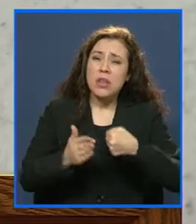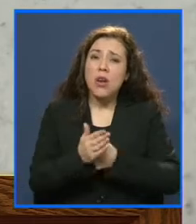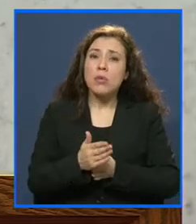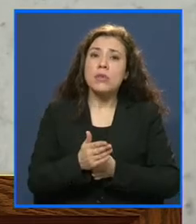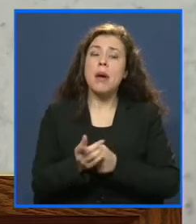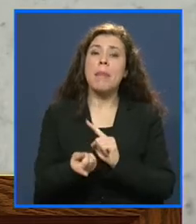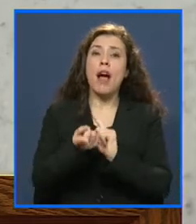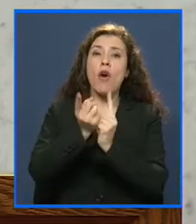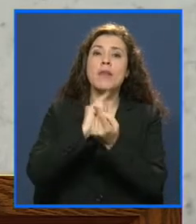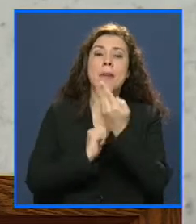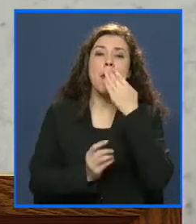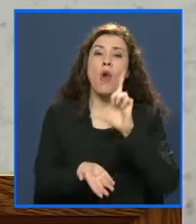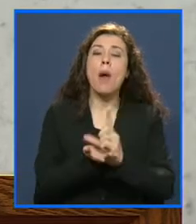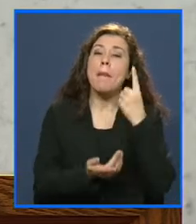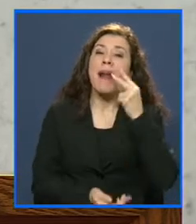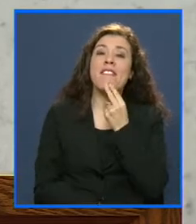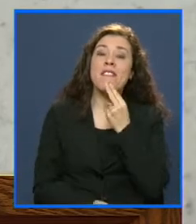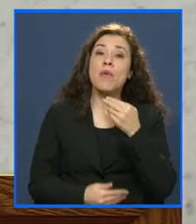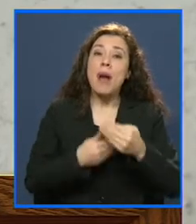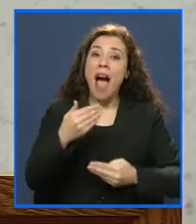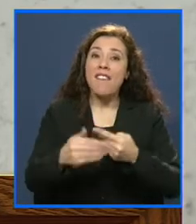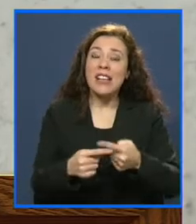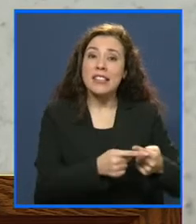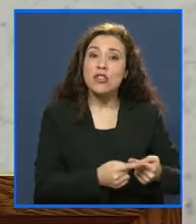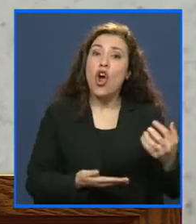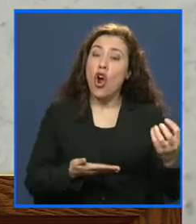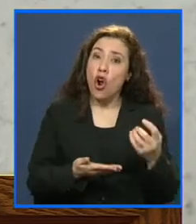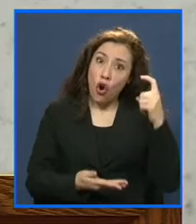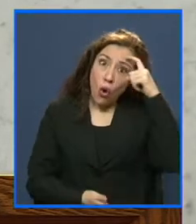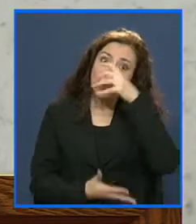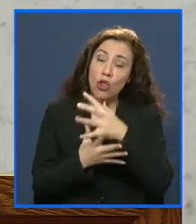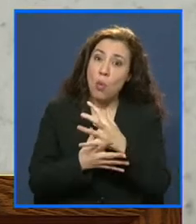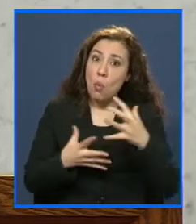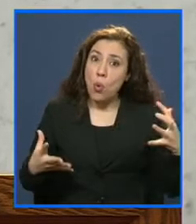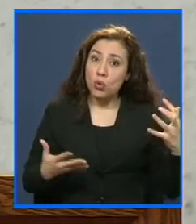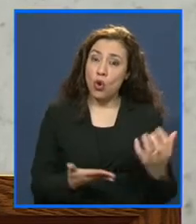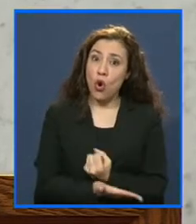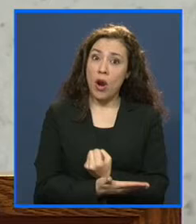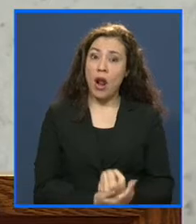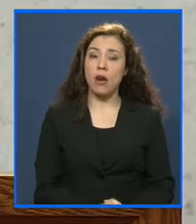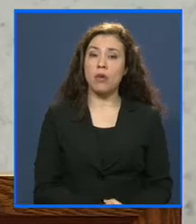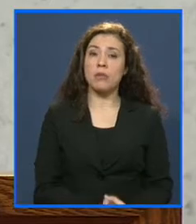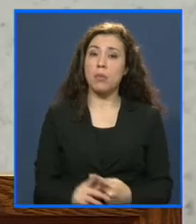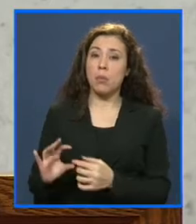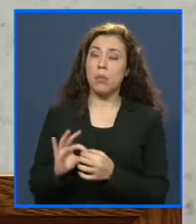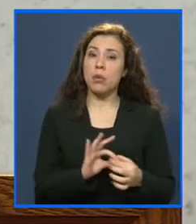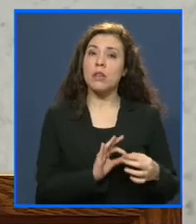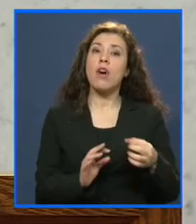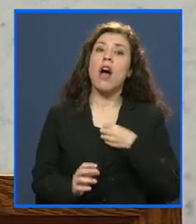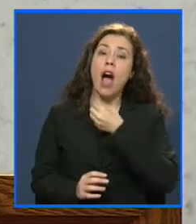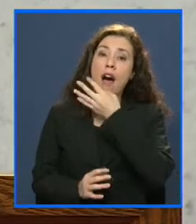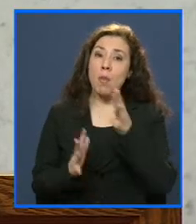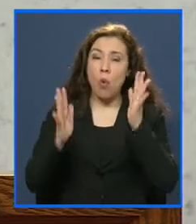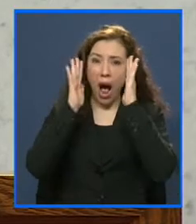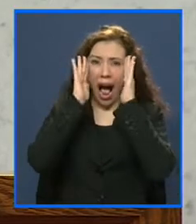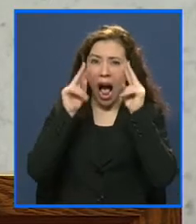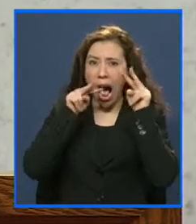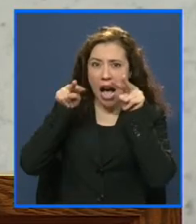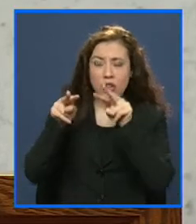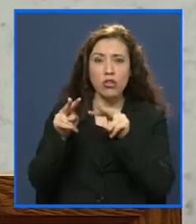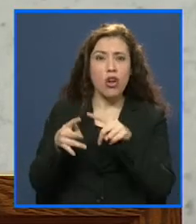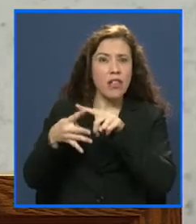vivir cada progreso social nos ha costado demasiado por eso hemos dicho que estaremos muy atentos a cada